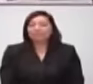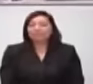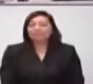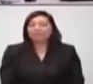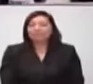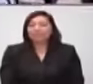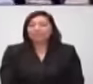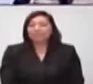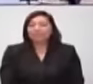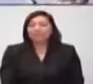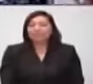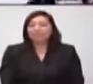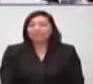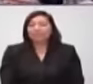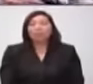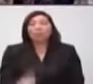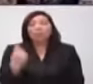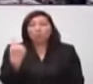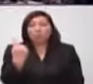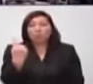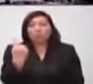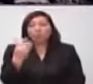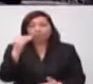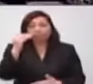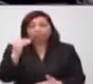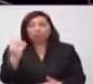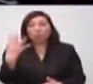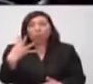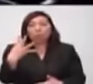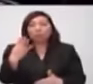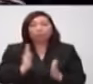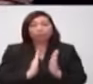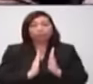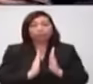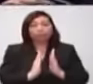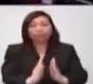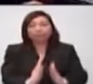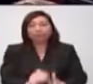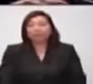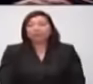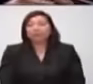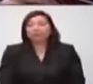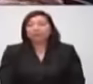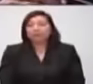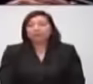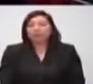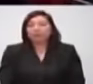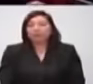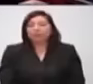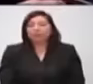Pásalo a la sección 1. La sección 1 corresponde al cuarto carril. Sobre la sección 1 debimos haber tenido